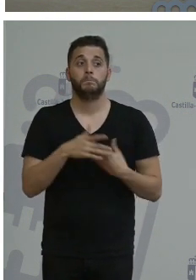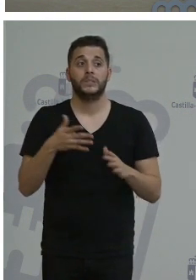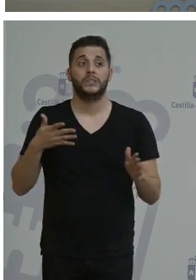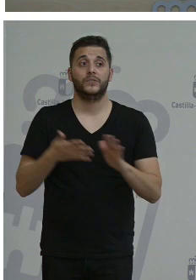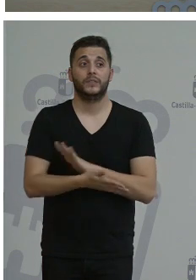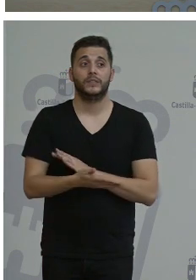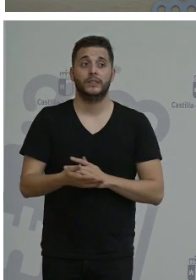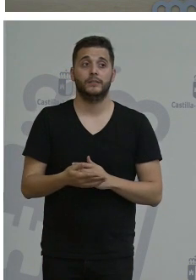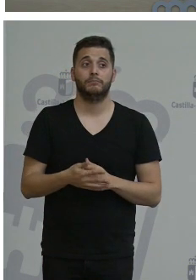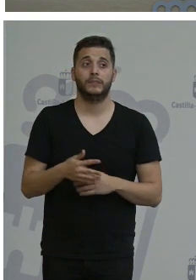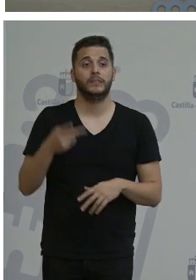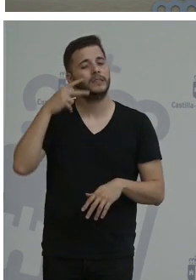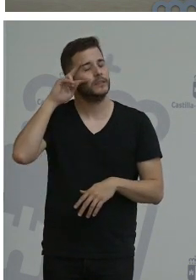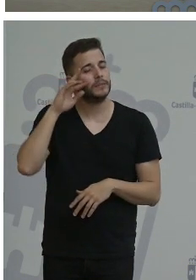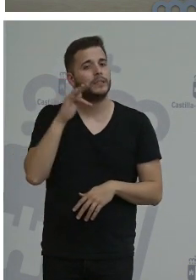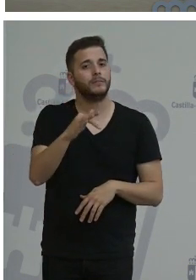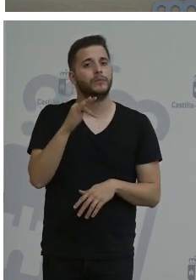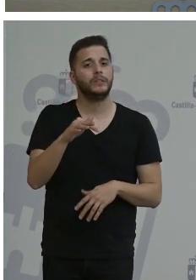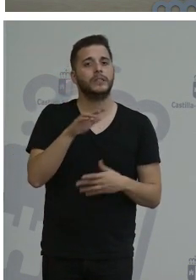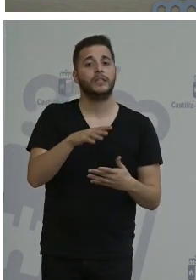experiencias también creemos que es importante.